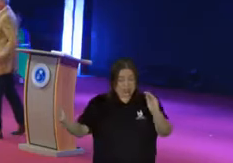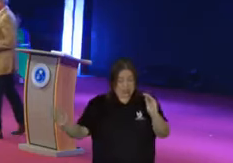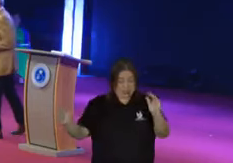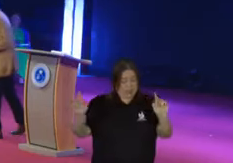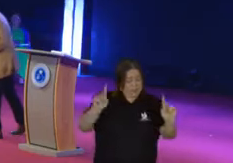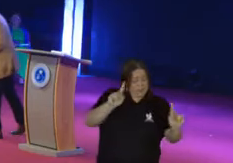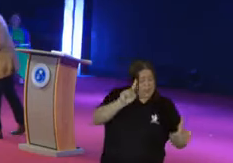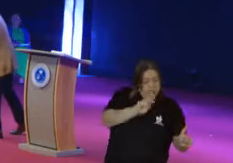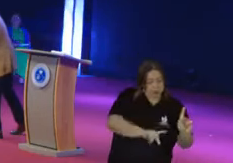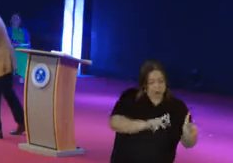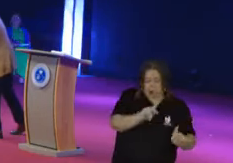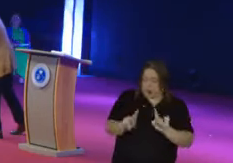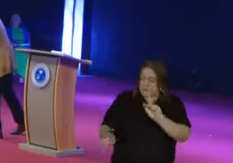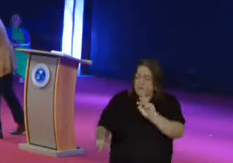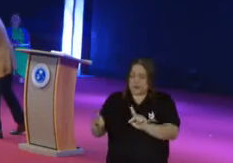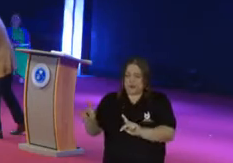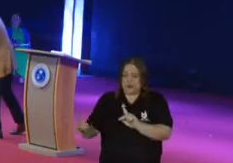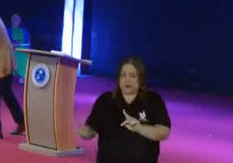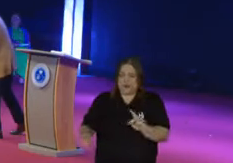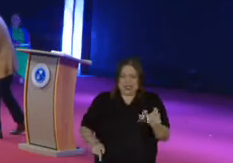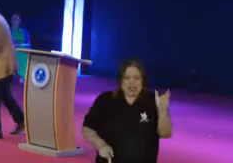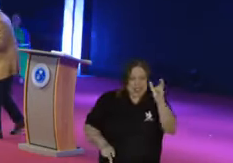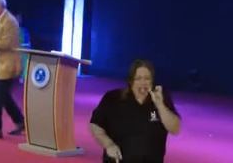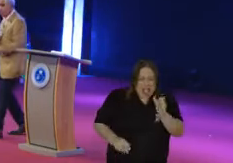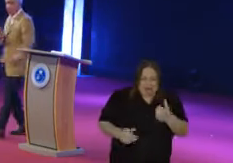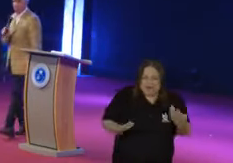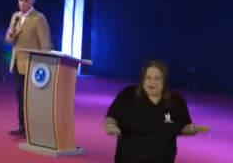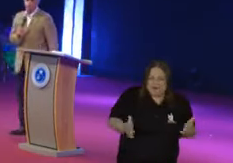personas. Y el diablo se frota las manos.